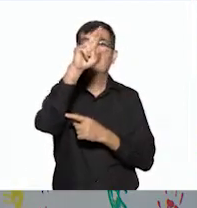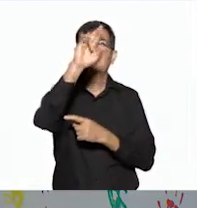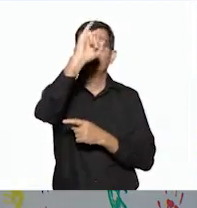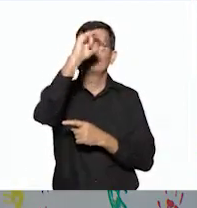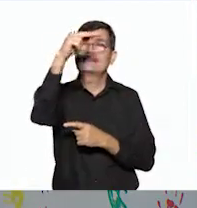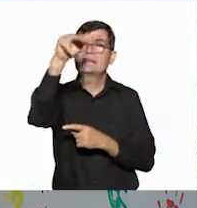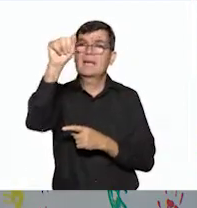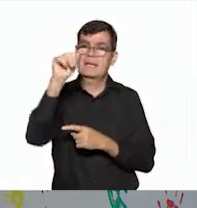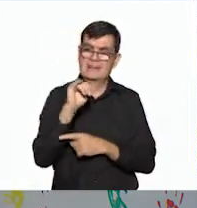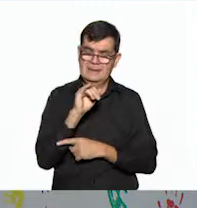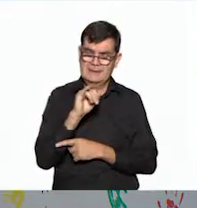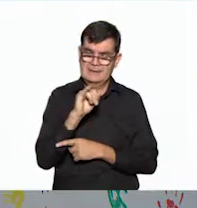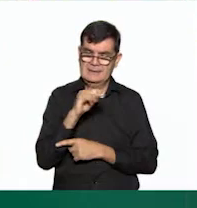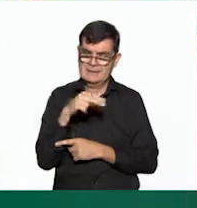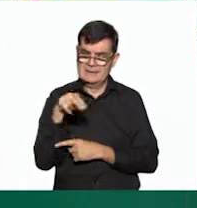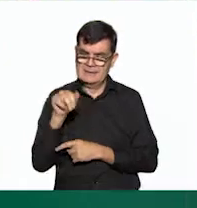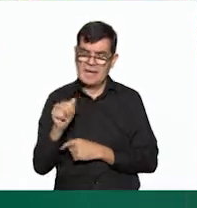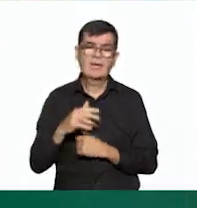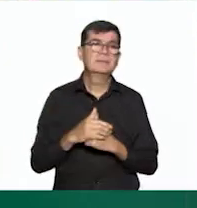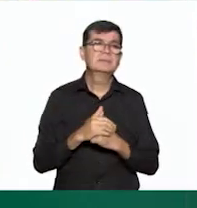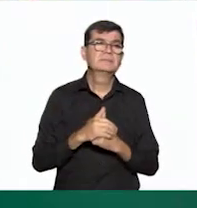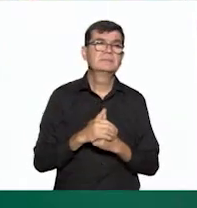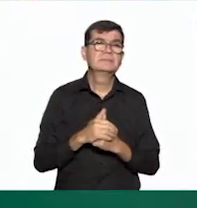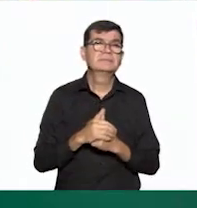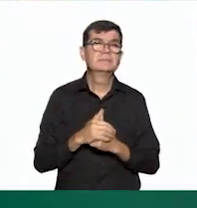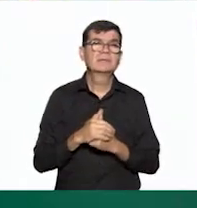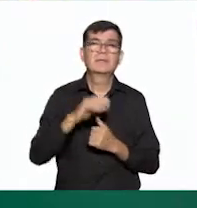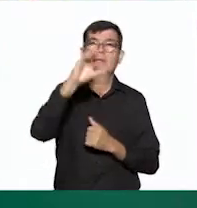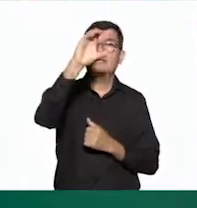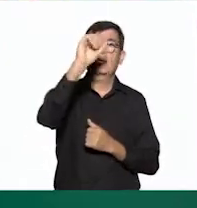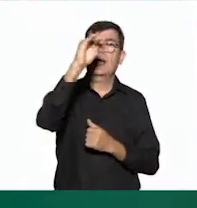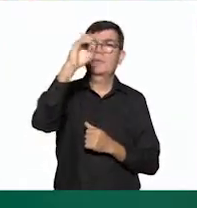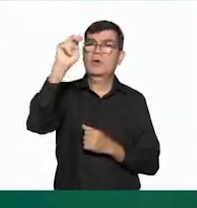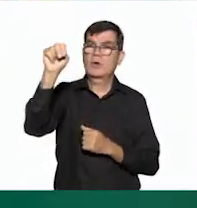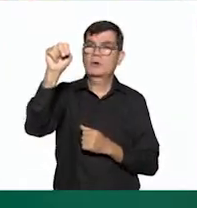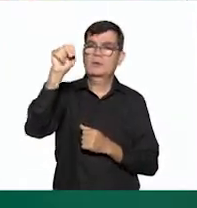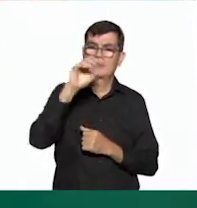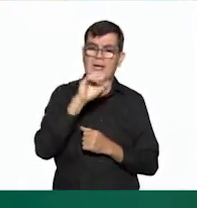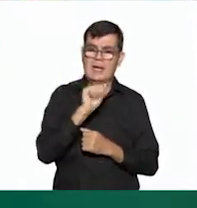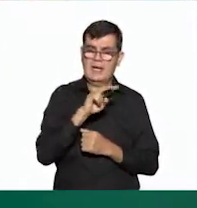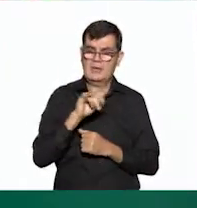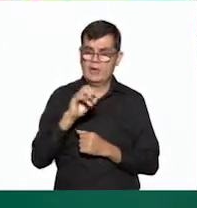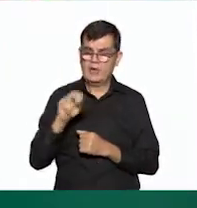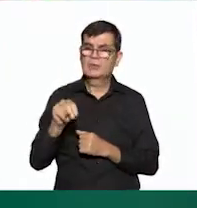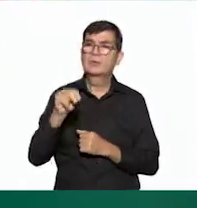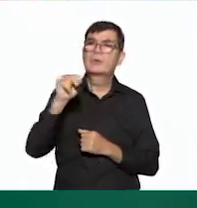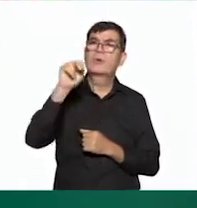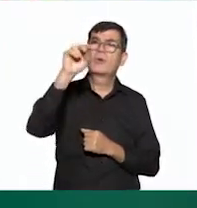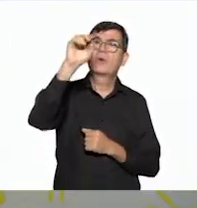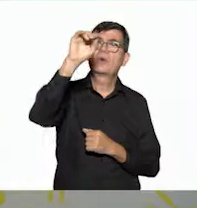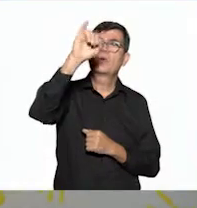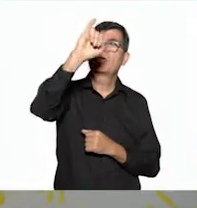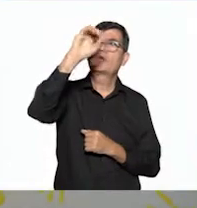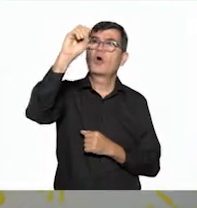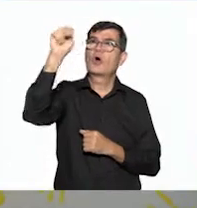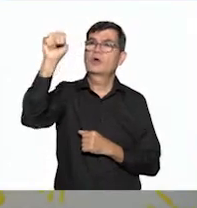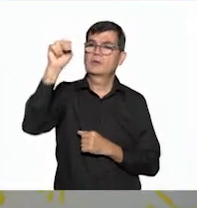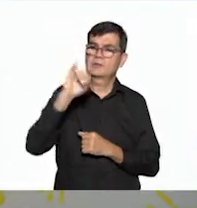con iña. Iña, excelente. Muy bien. Y camión y avión terminan con